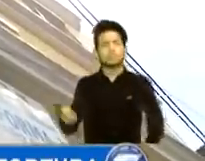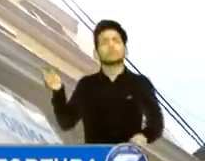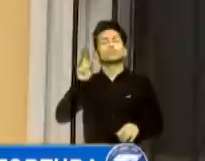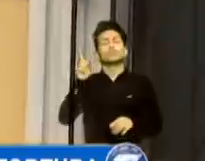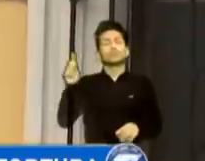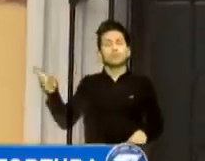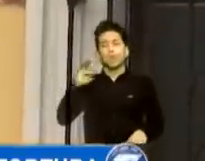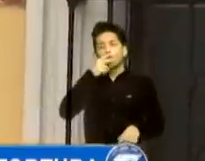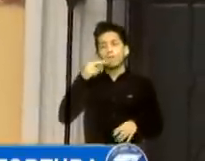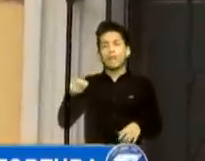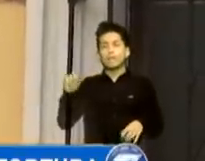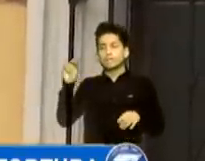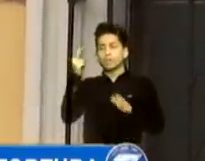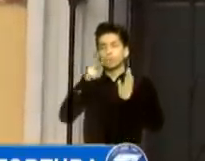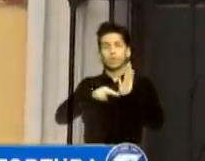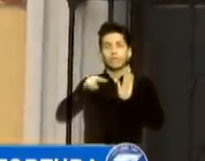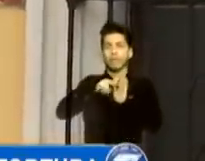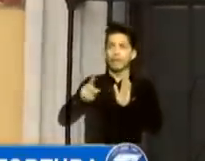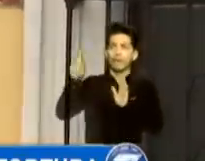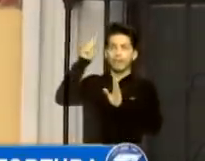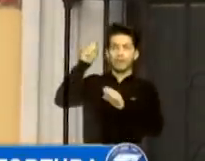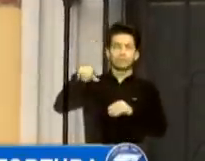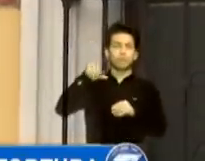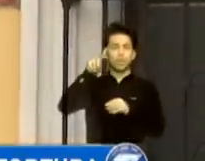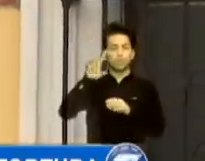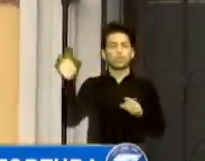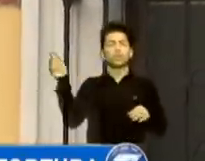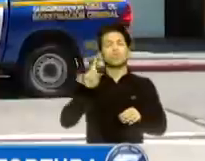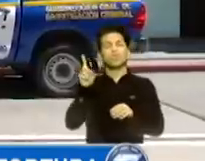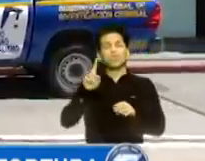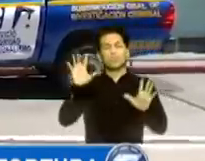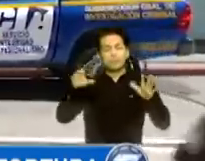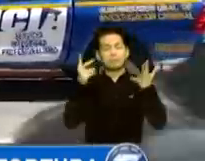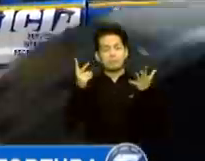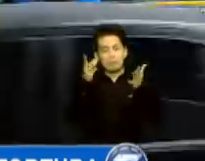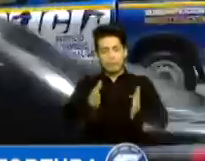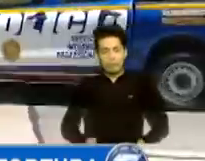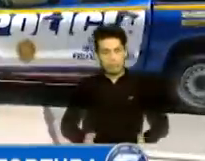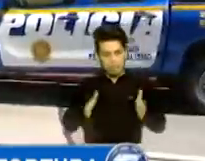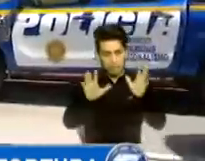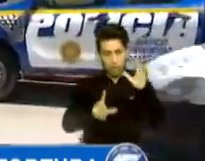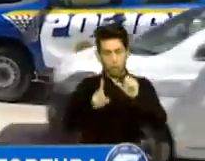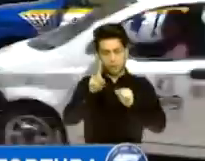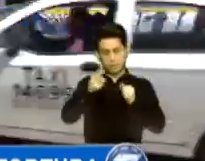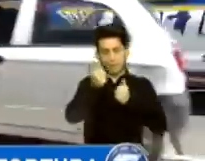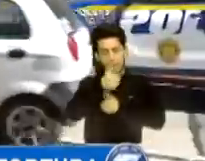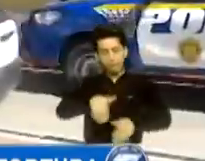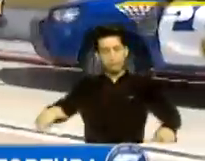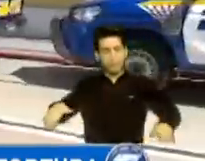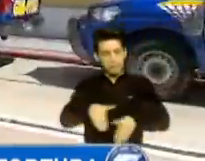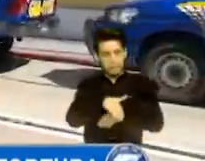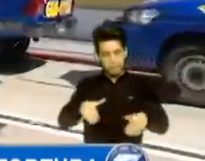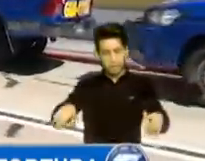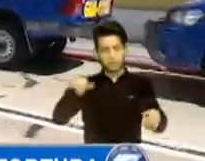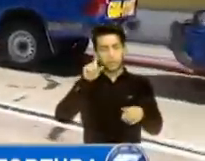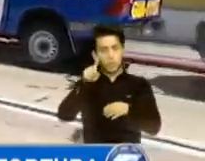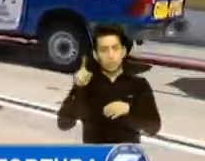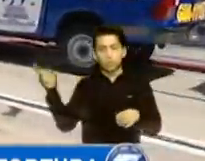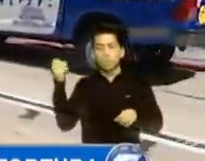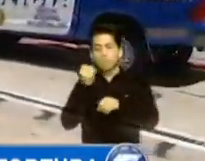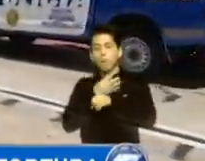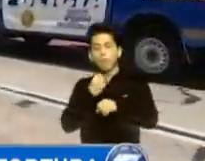se ubica en la 17 calle y 11 avenida de la zona 1. De acuerdo al reporte policial, bomberos municipales que se hicieron